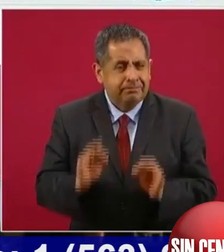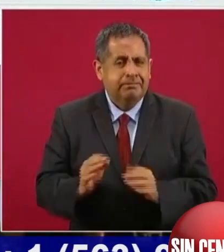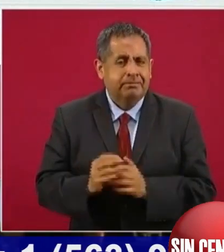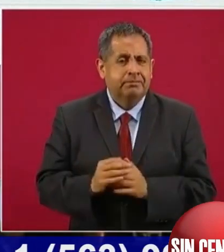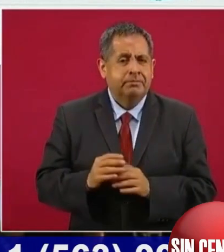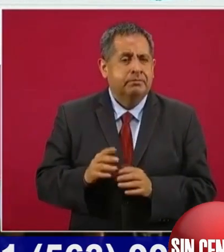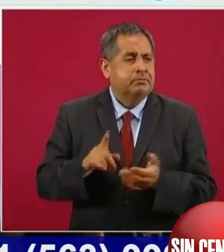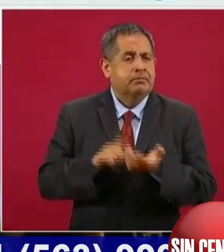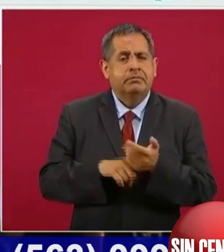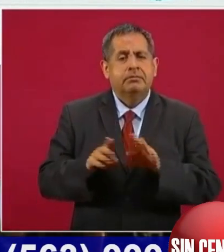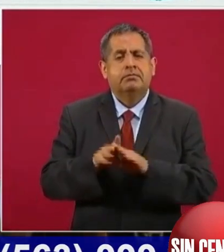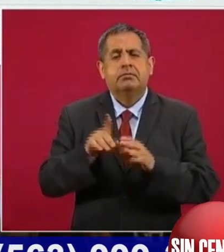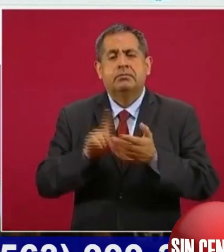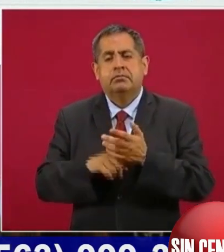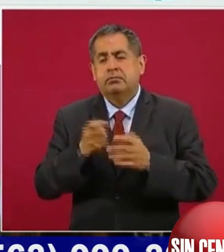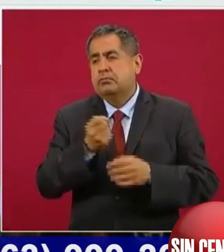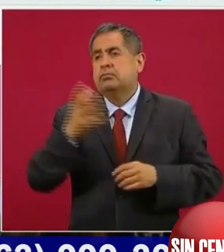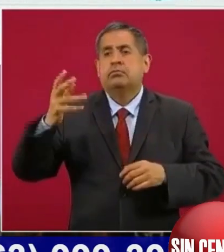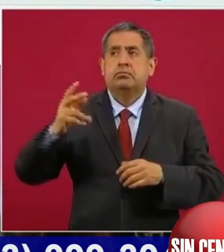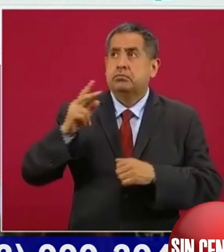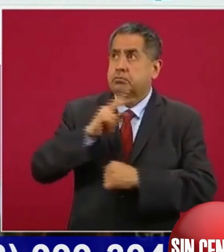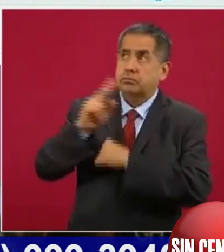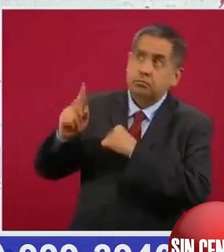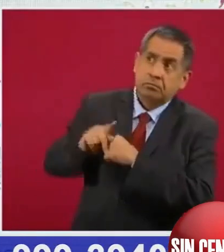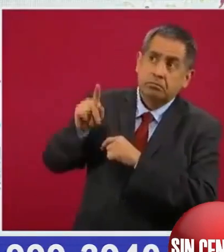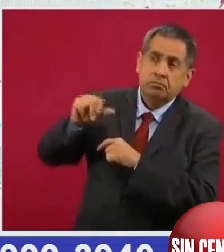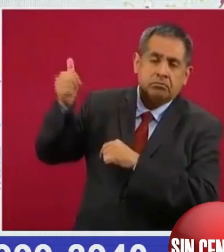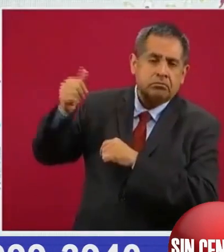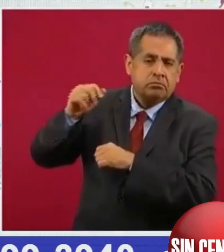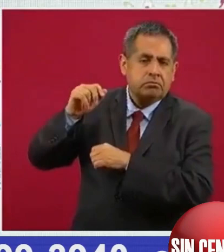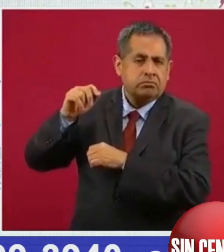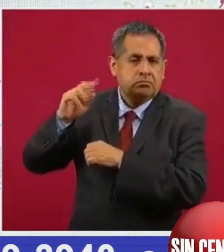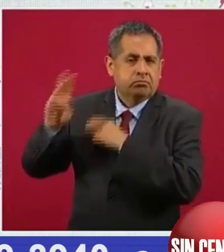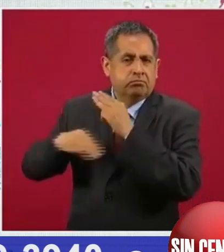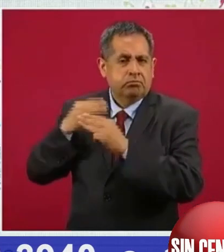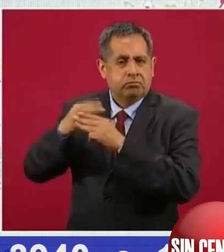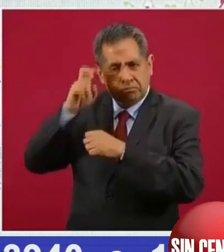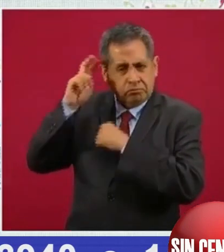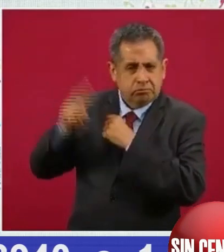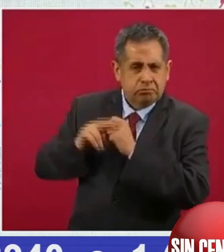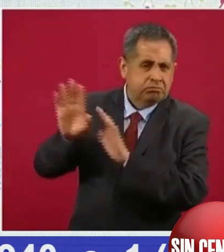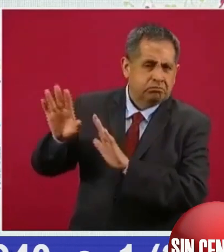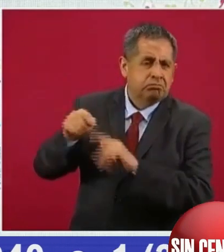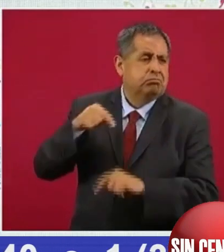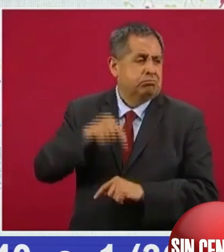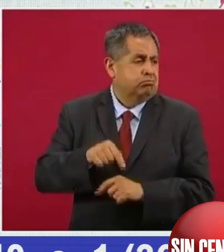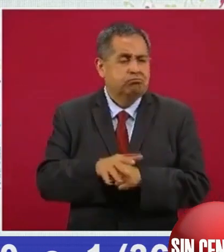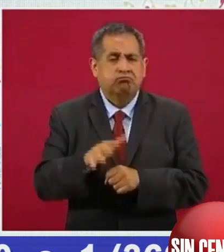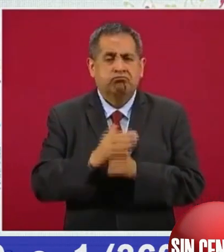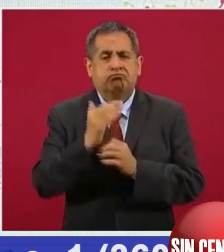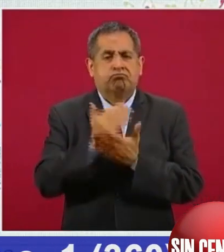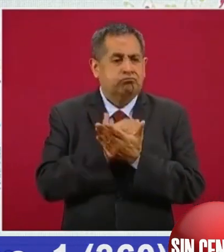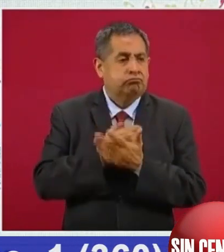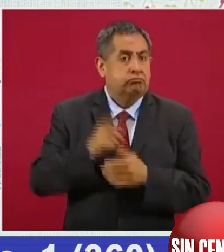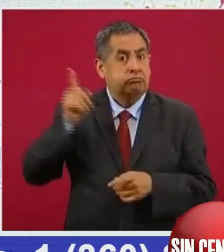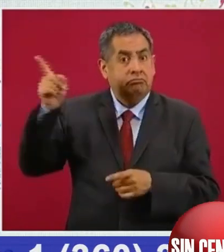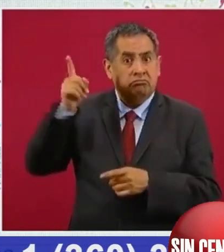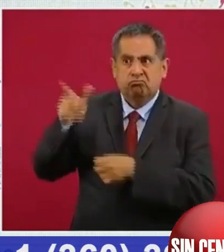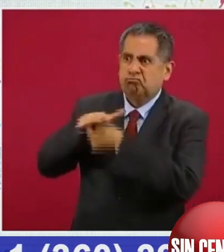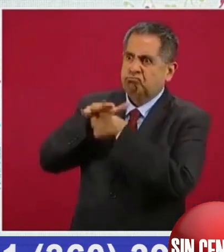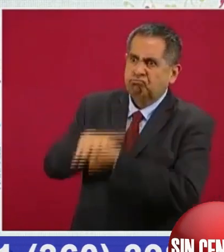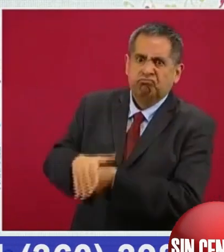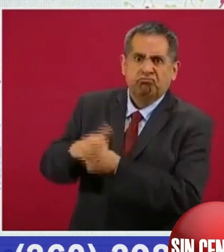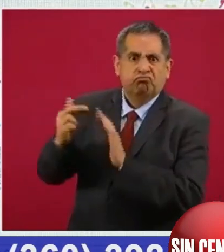incluso superiores a varios de los países del resto del mundo, incluidos los países europeos, que sí aplicaron medidas